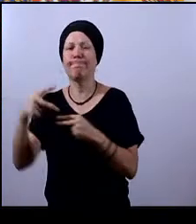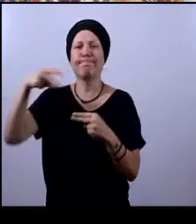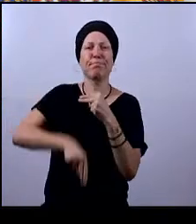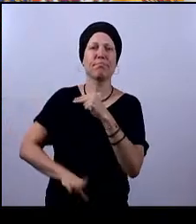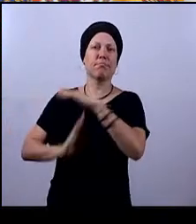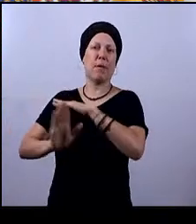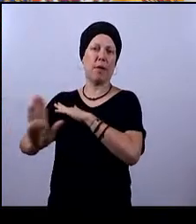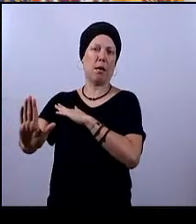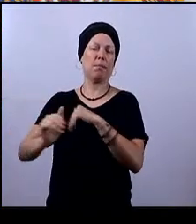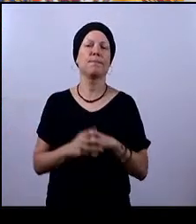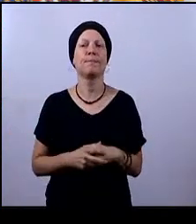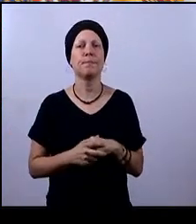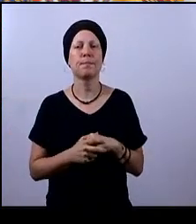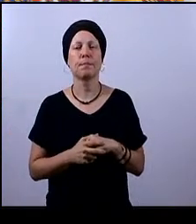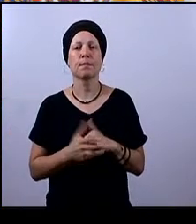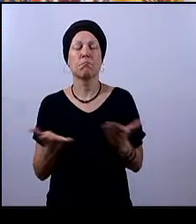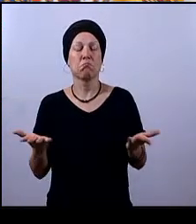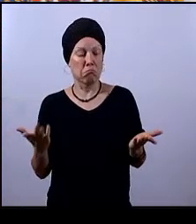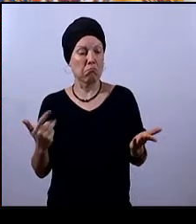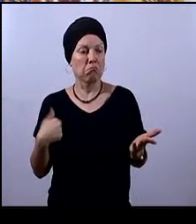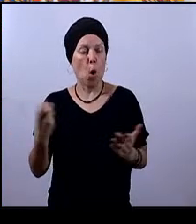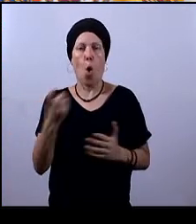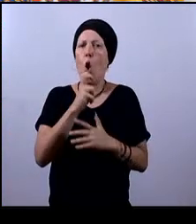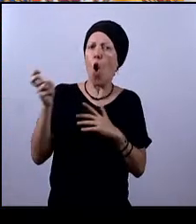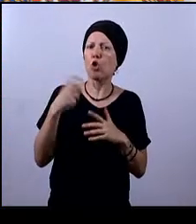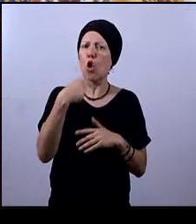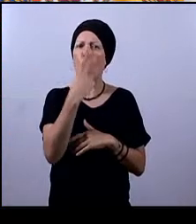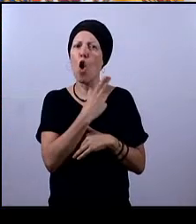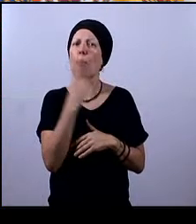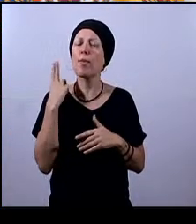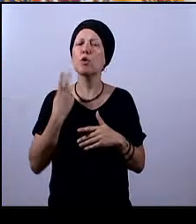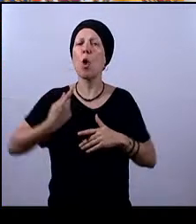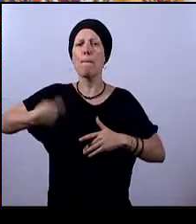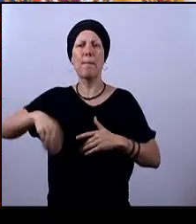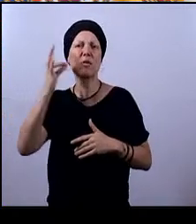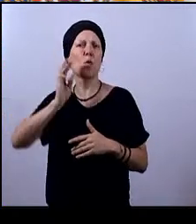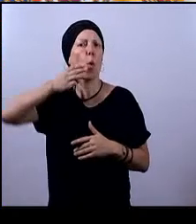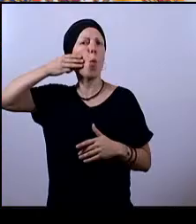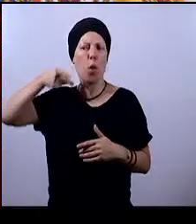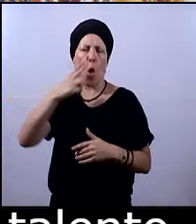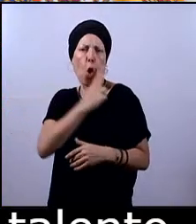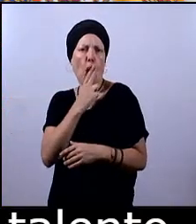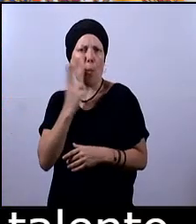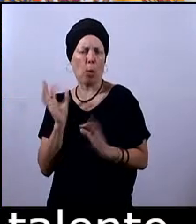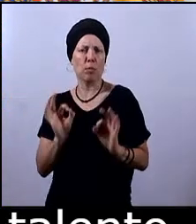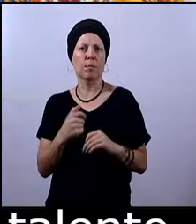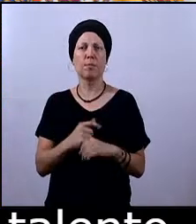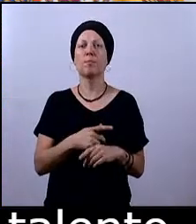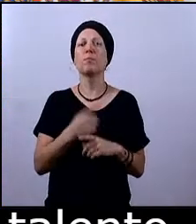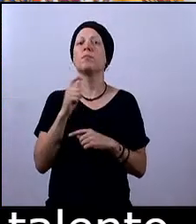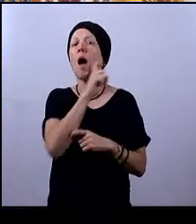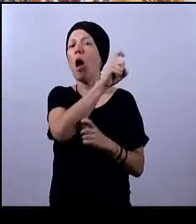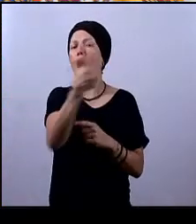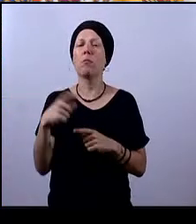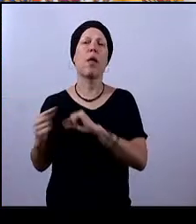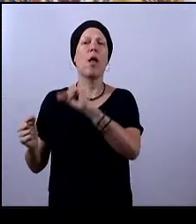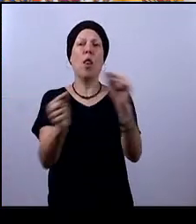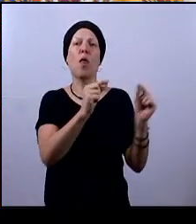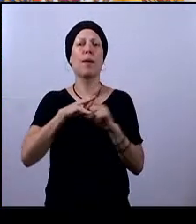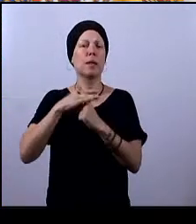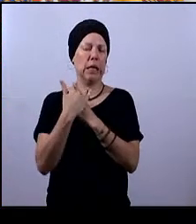en Extremadura. Se trata de otro de los compromisos de la presidenta María Guardiola, anunciados en el debate del Estado de la